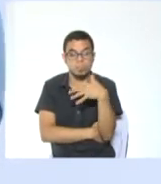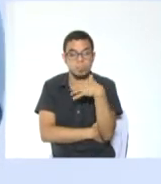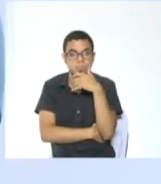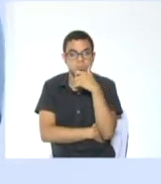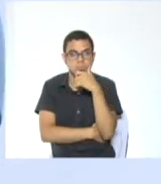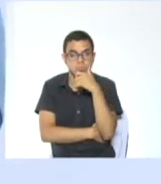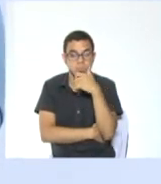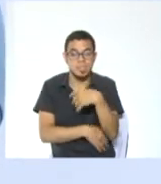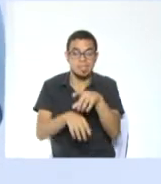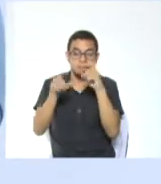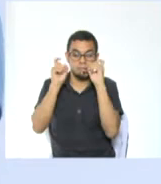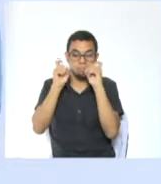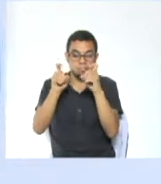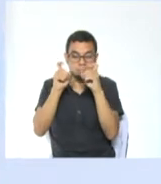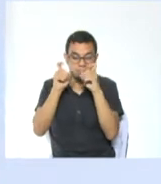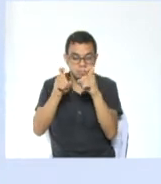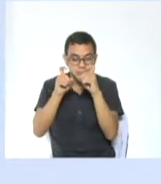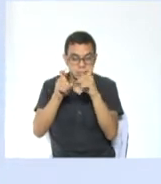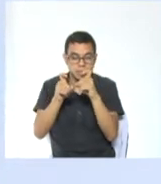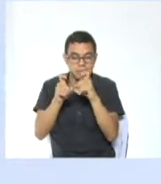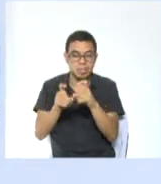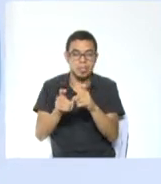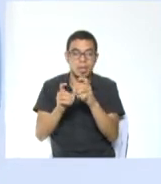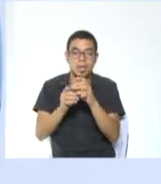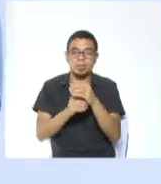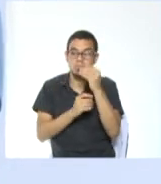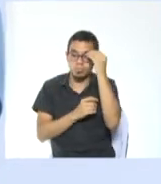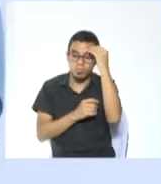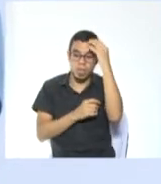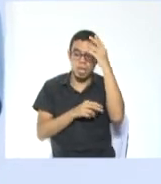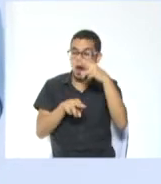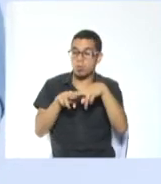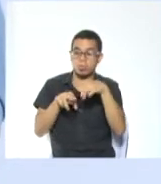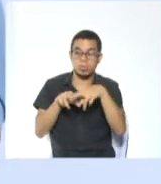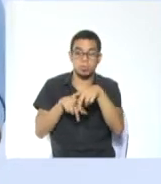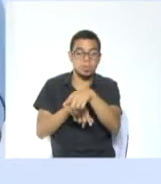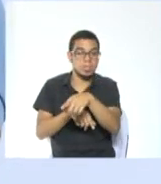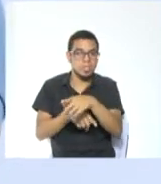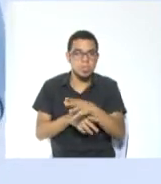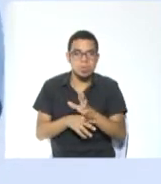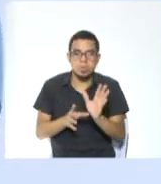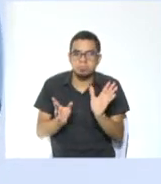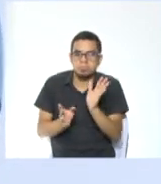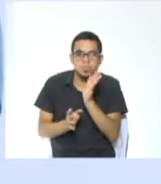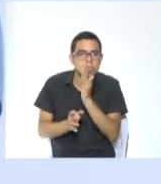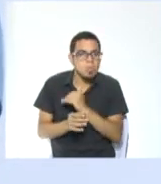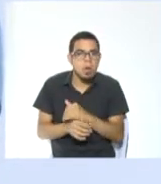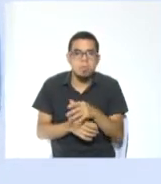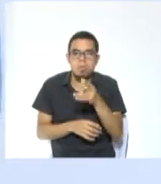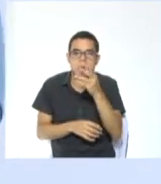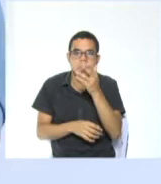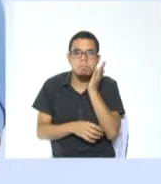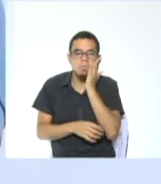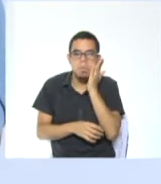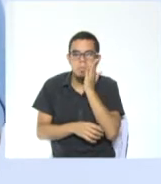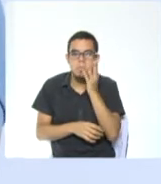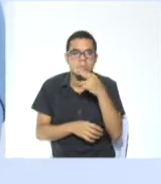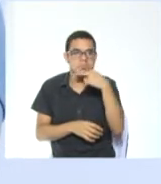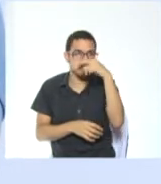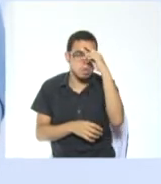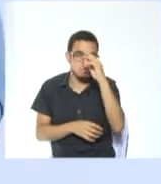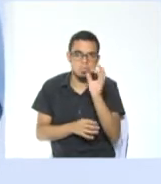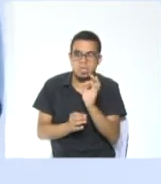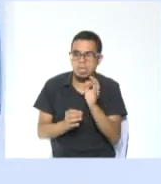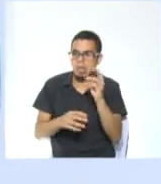bastante delicada, educar y enseñar y formar a un niño huérfano e